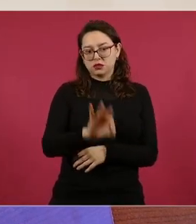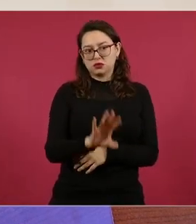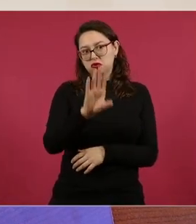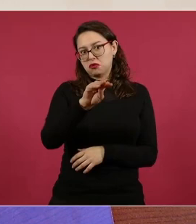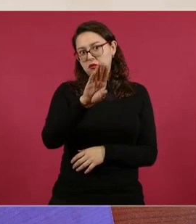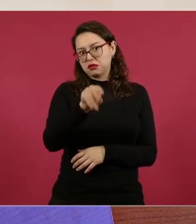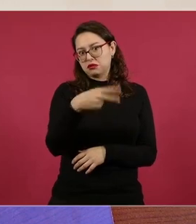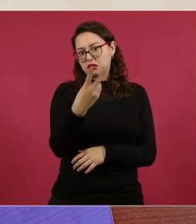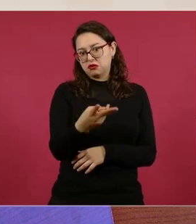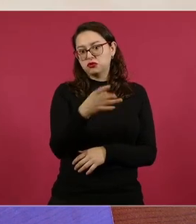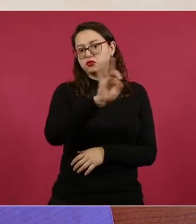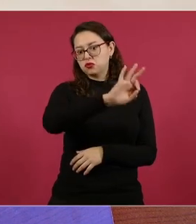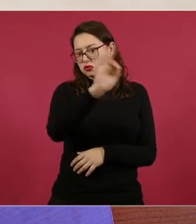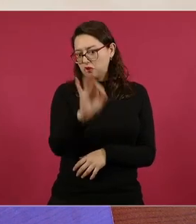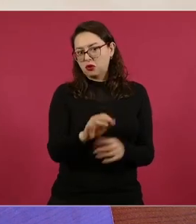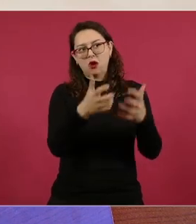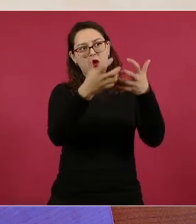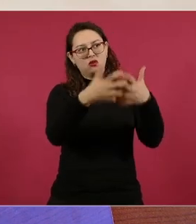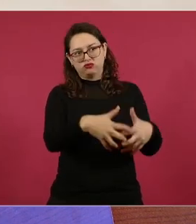92%.